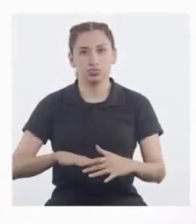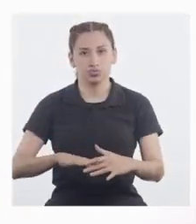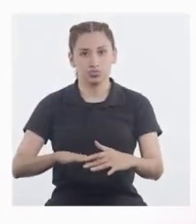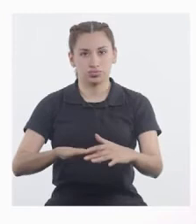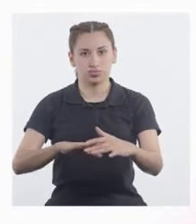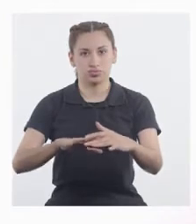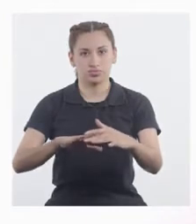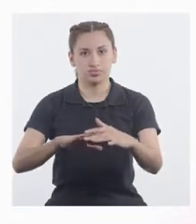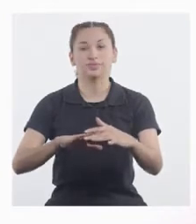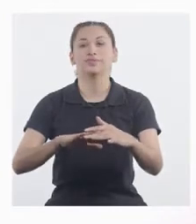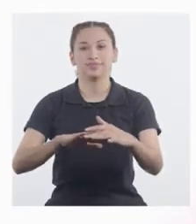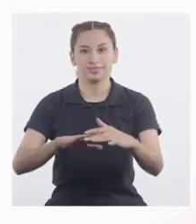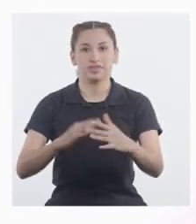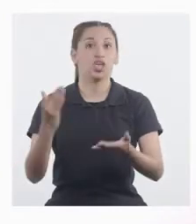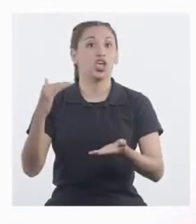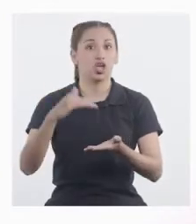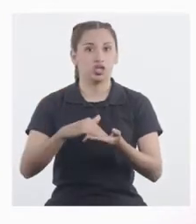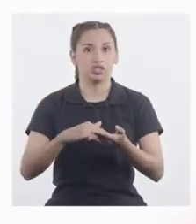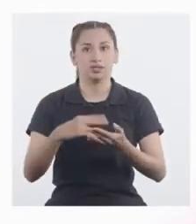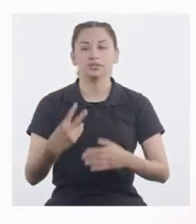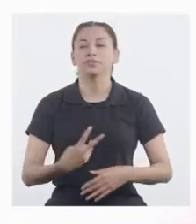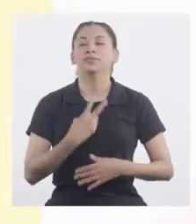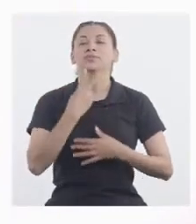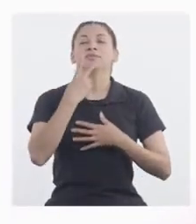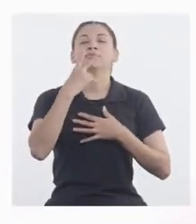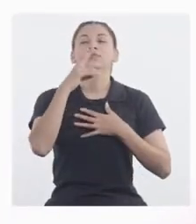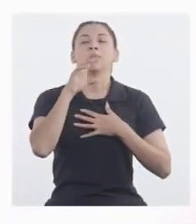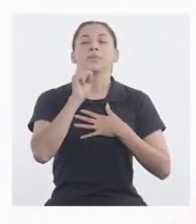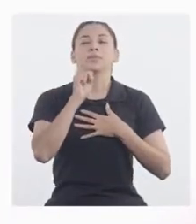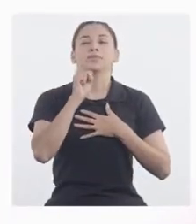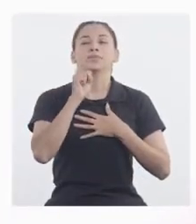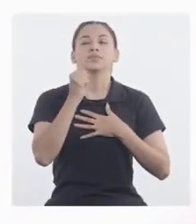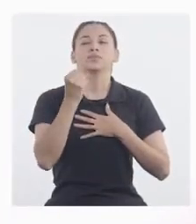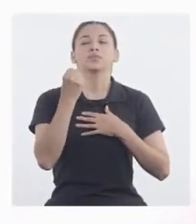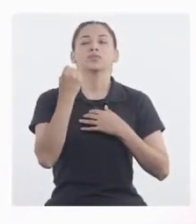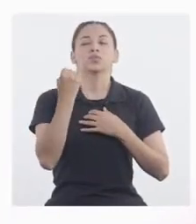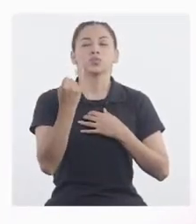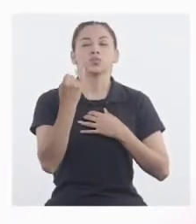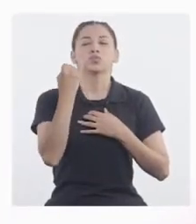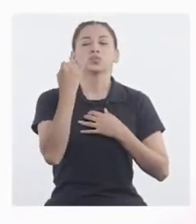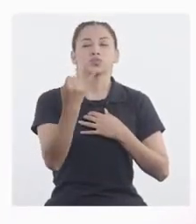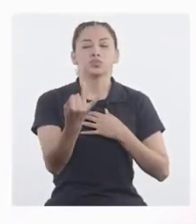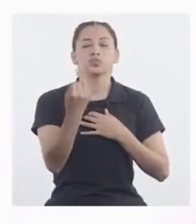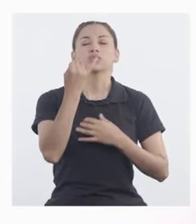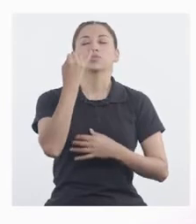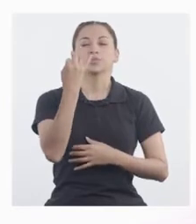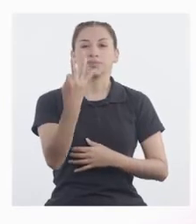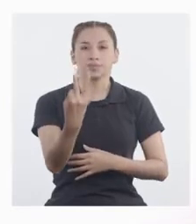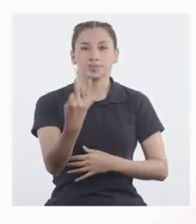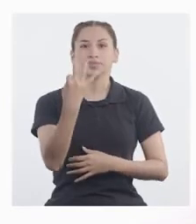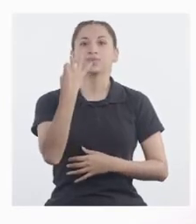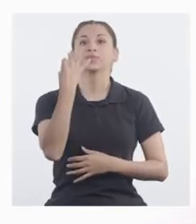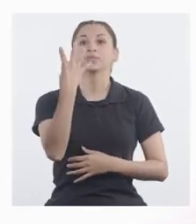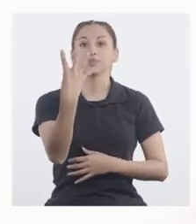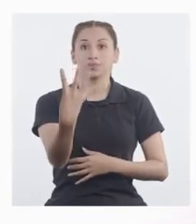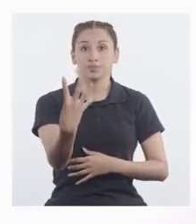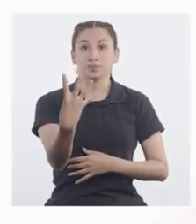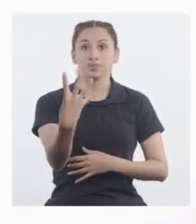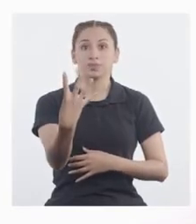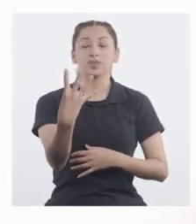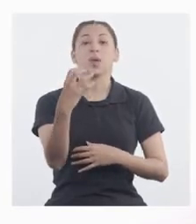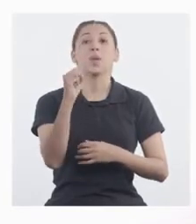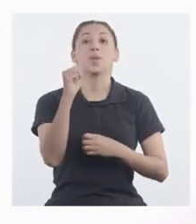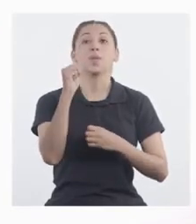Y soltamos. Una vez más. Contamos hasta 4. 1, 2,